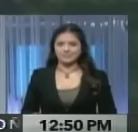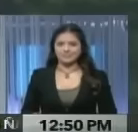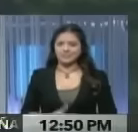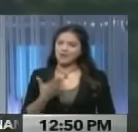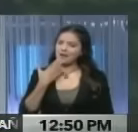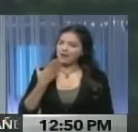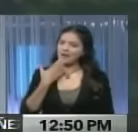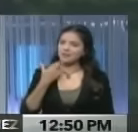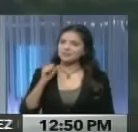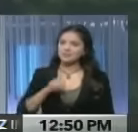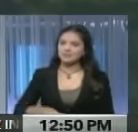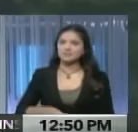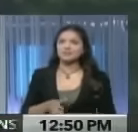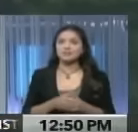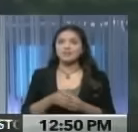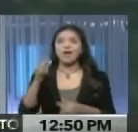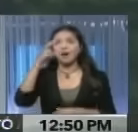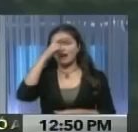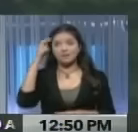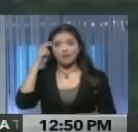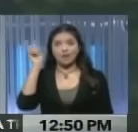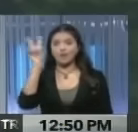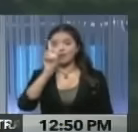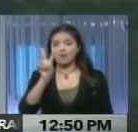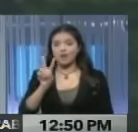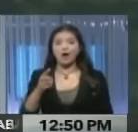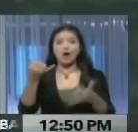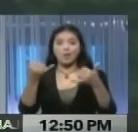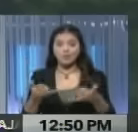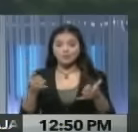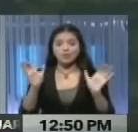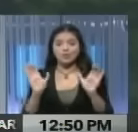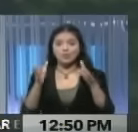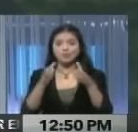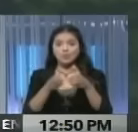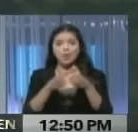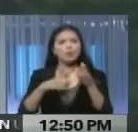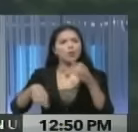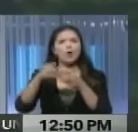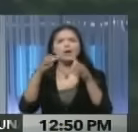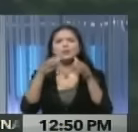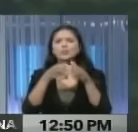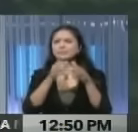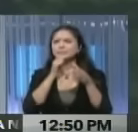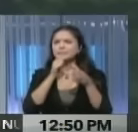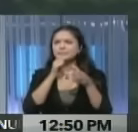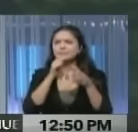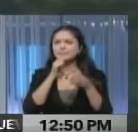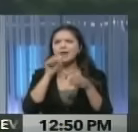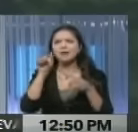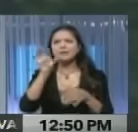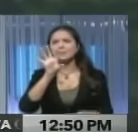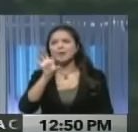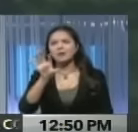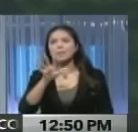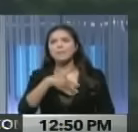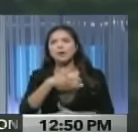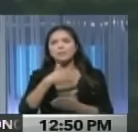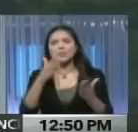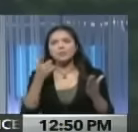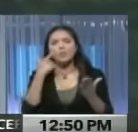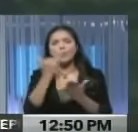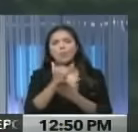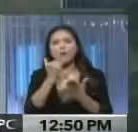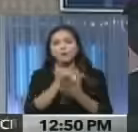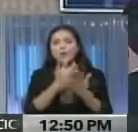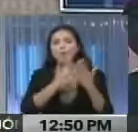Gracias, Carlos. Así es, y es que en la sede de la Cancillería de Venezuela se realiza un encuentro con el cuerpo diplomático acreditado en el país para presentar pruebas